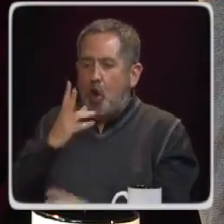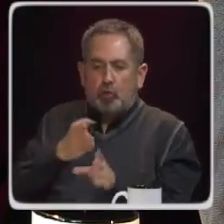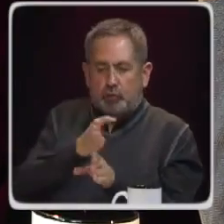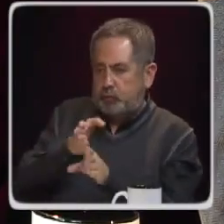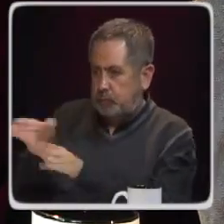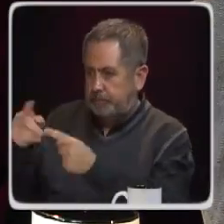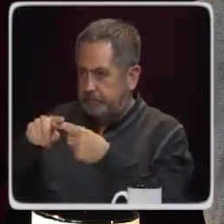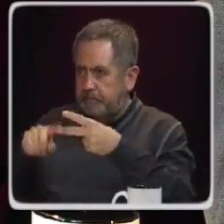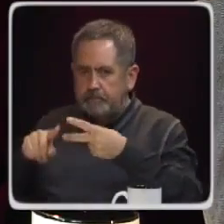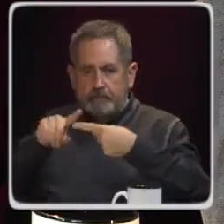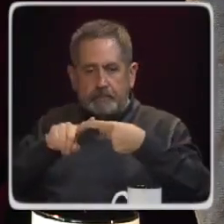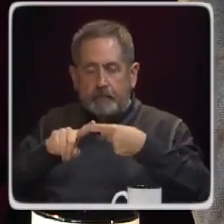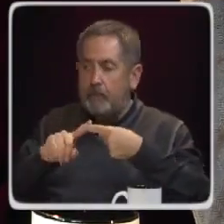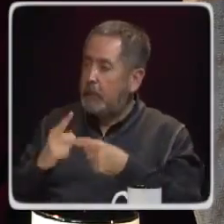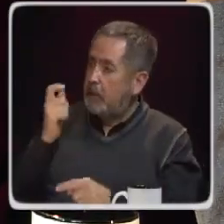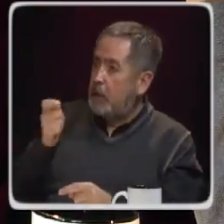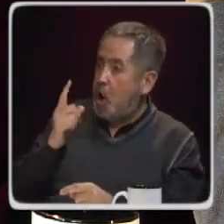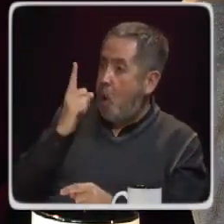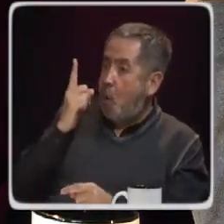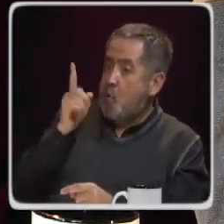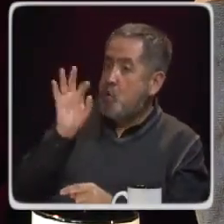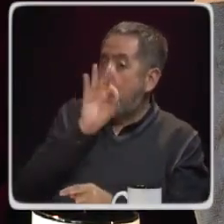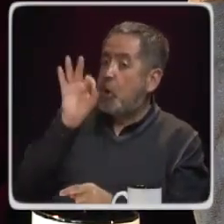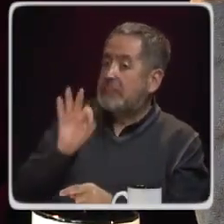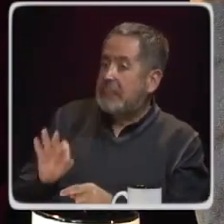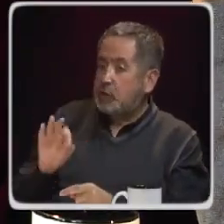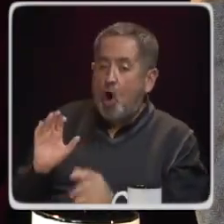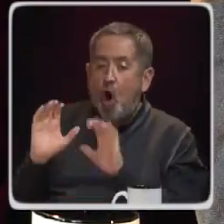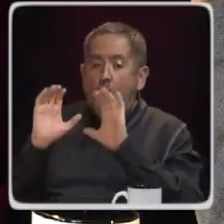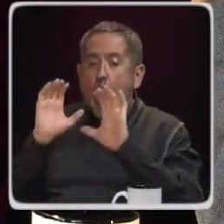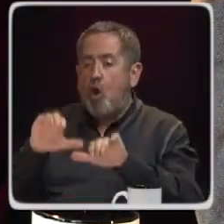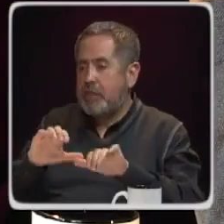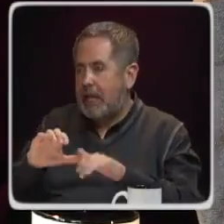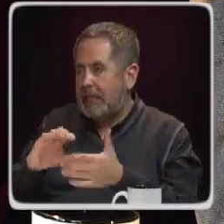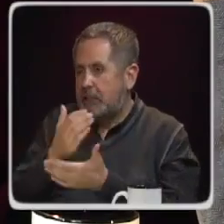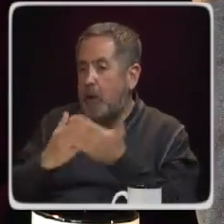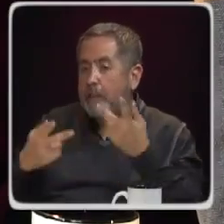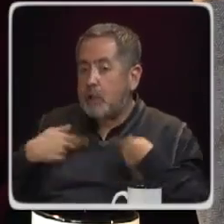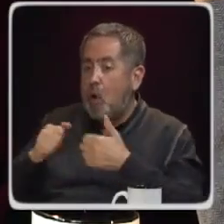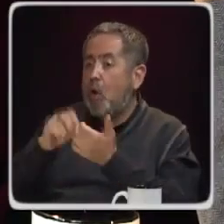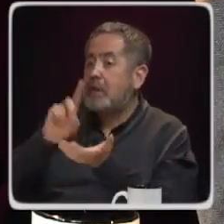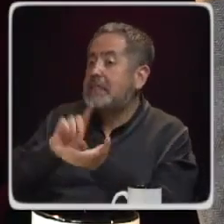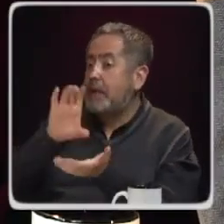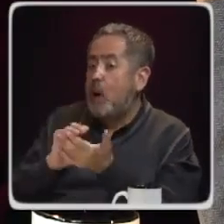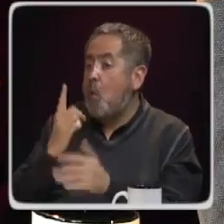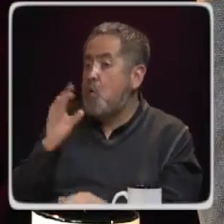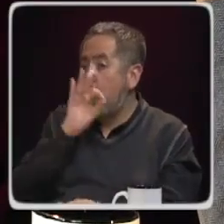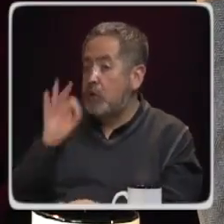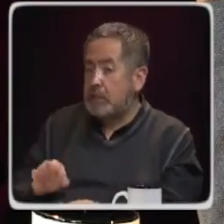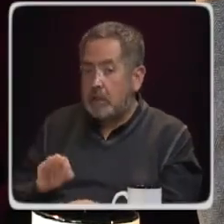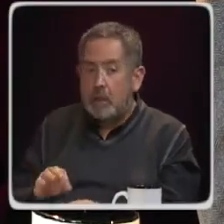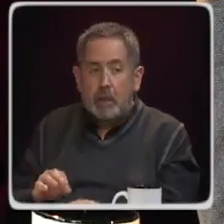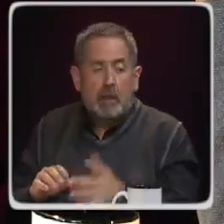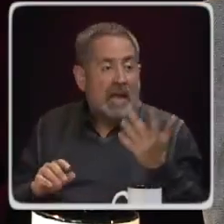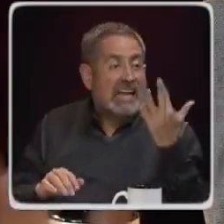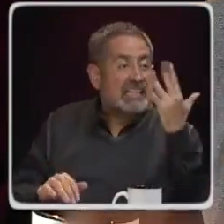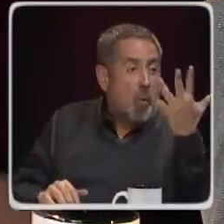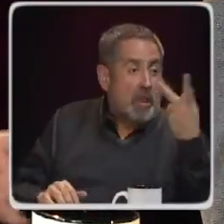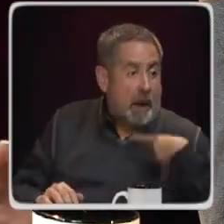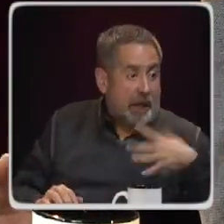otros grupos de la comunidad de la diversidad. Entonces tenemos que entrar a un consenso donde minorías y mayorías